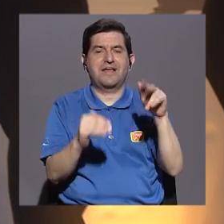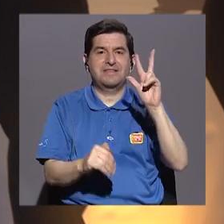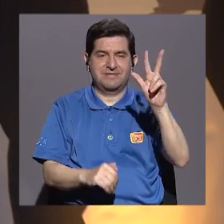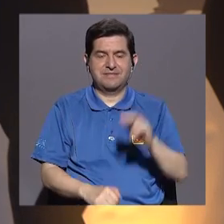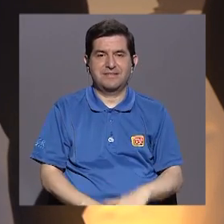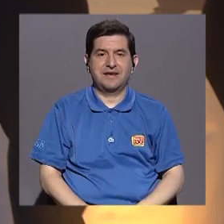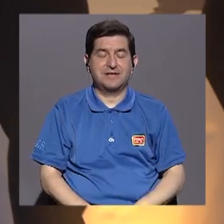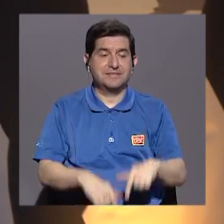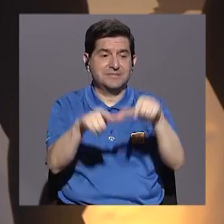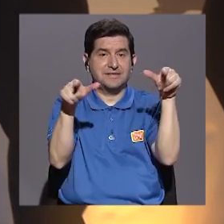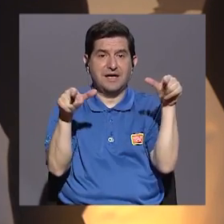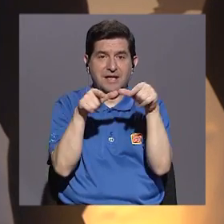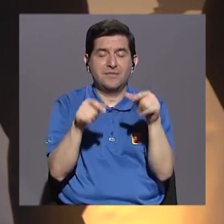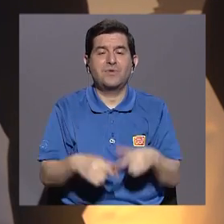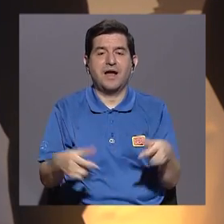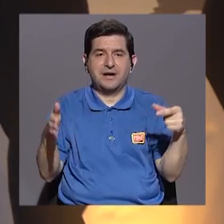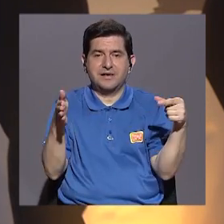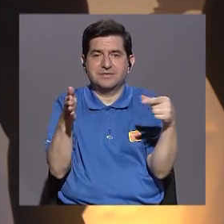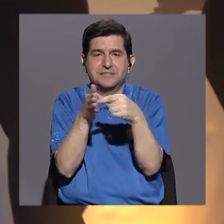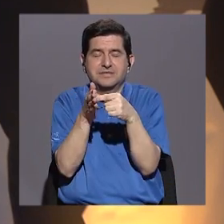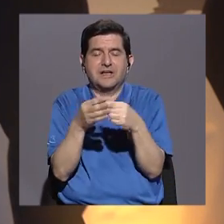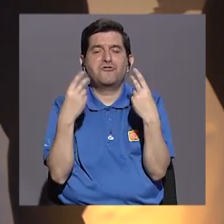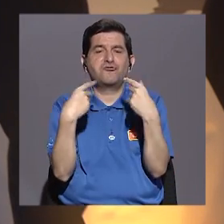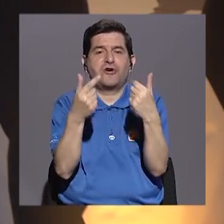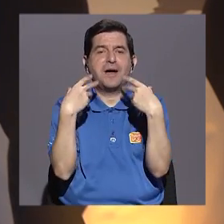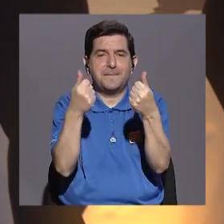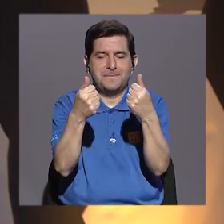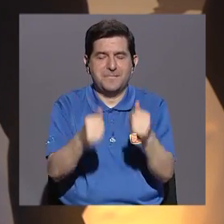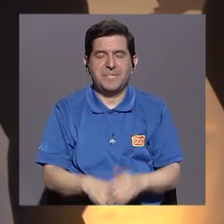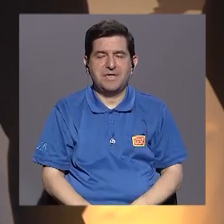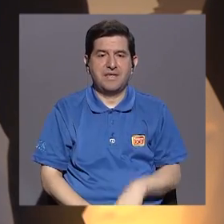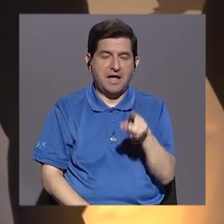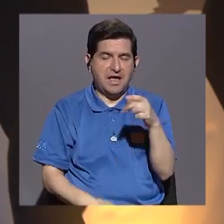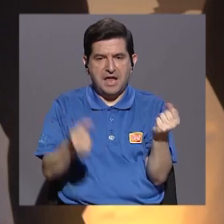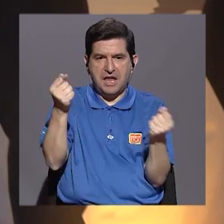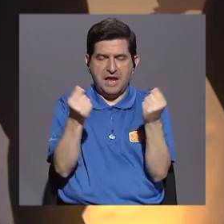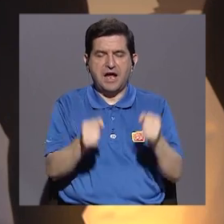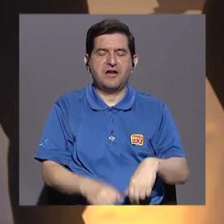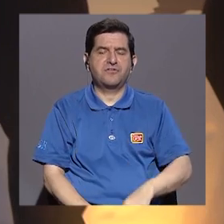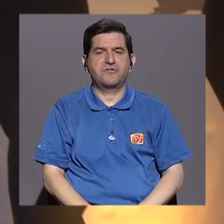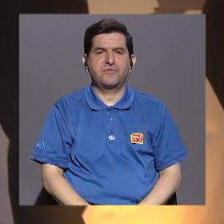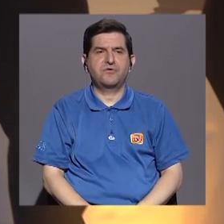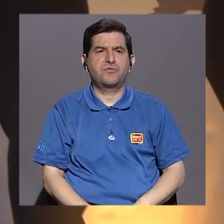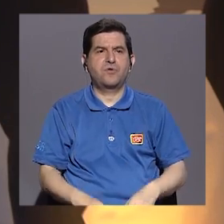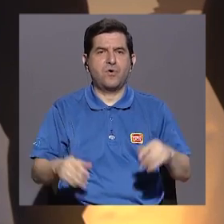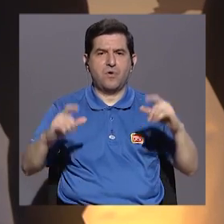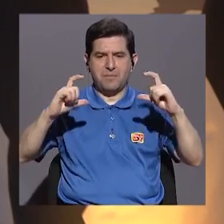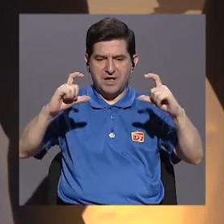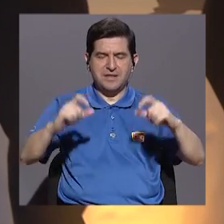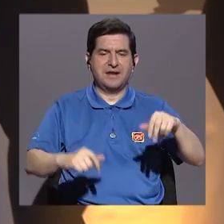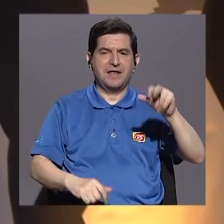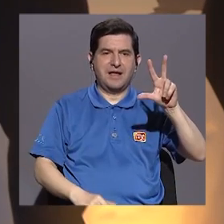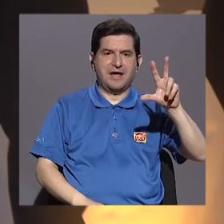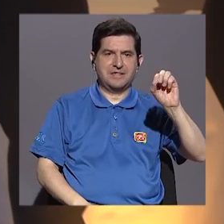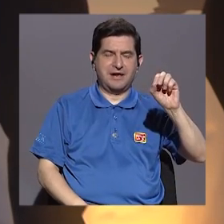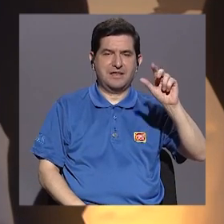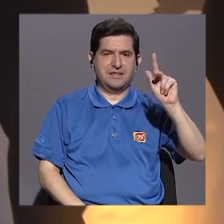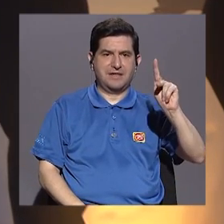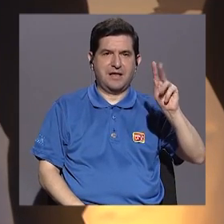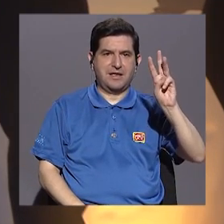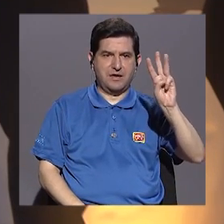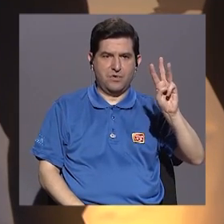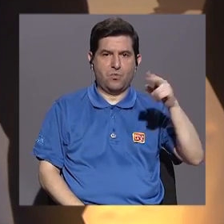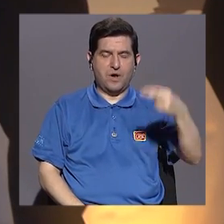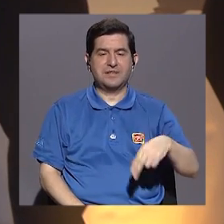nivel 3 que son las estaciones de recarga rápida estas estaciones le permiten cargar un vehículo de 30 de una batería de 30 que el jugador en